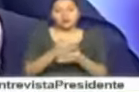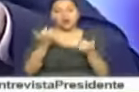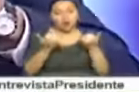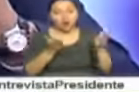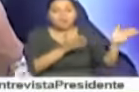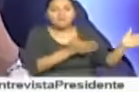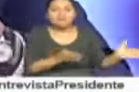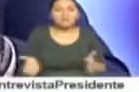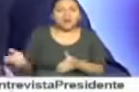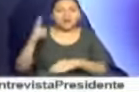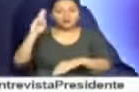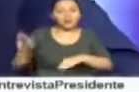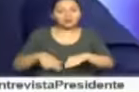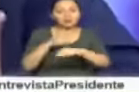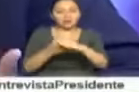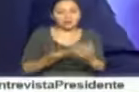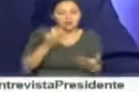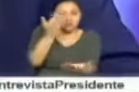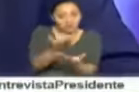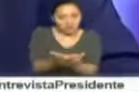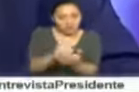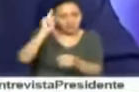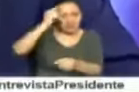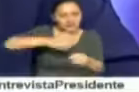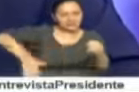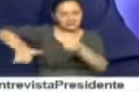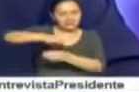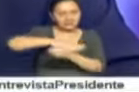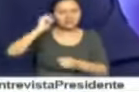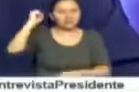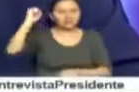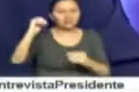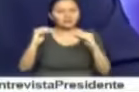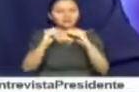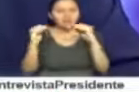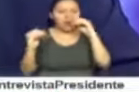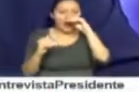plan nacional, un solo Estado, con derechos para todos. Y por último,